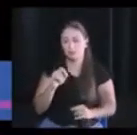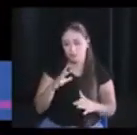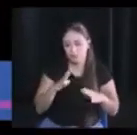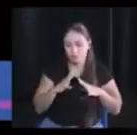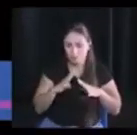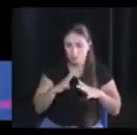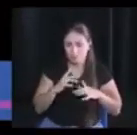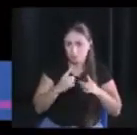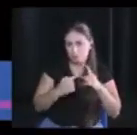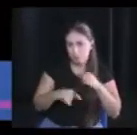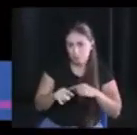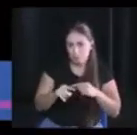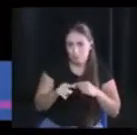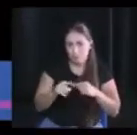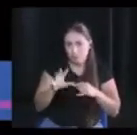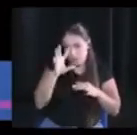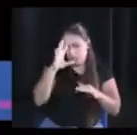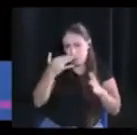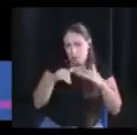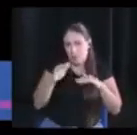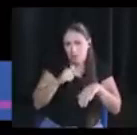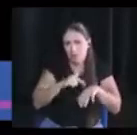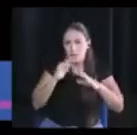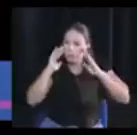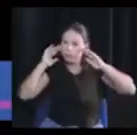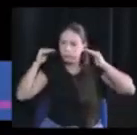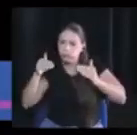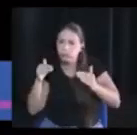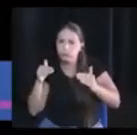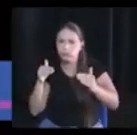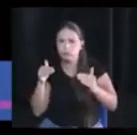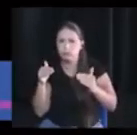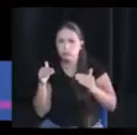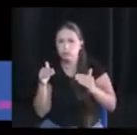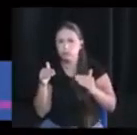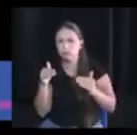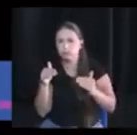bueno, me parece que estás más dedicado tu tiempo a pensar